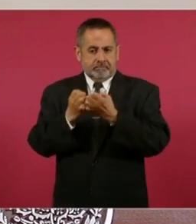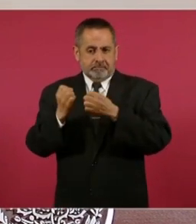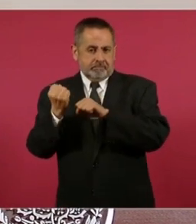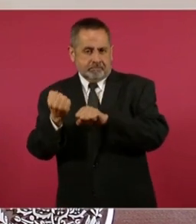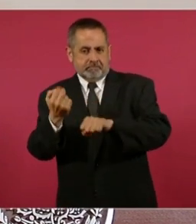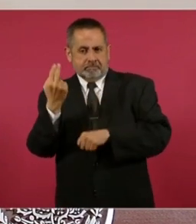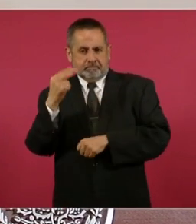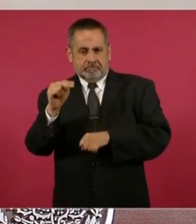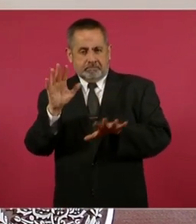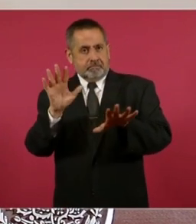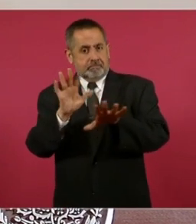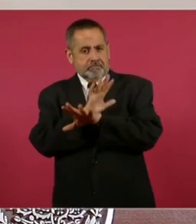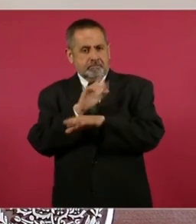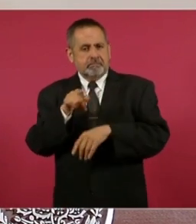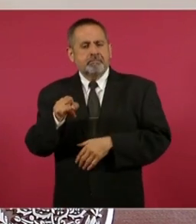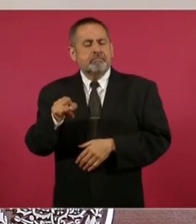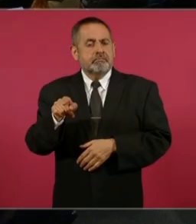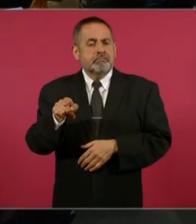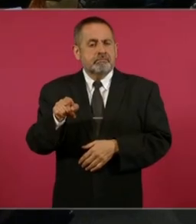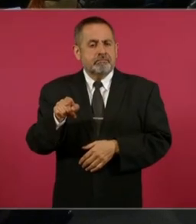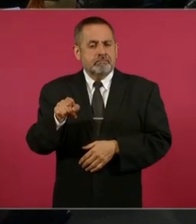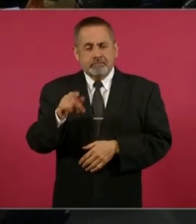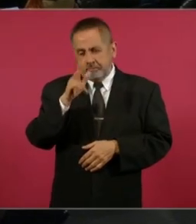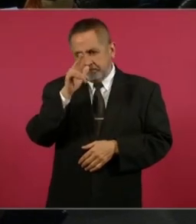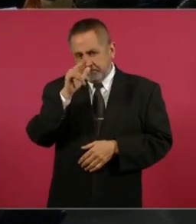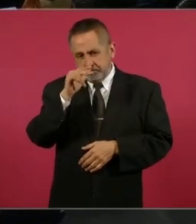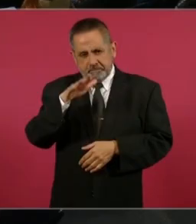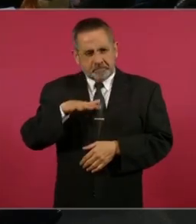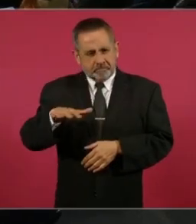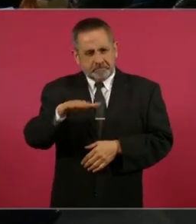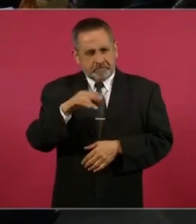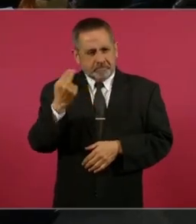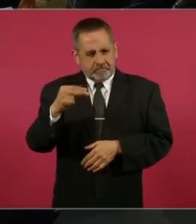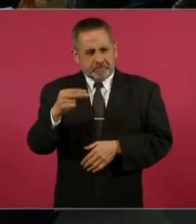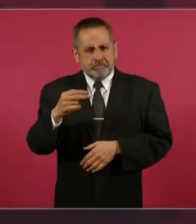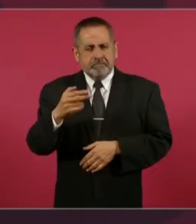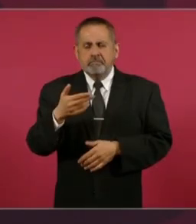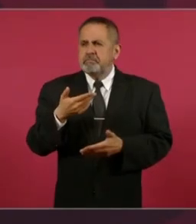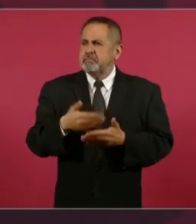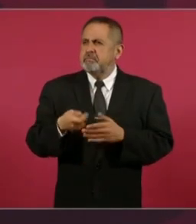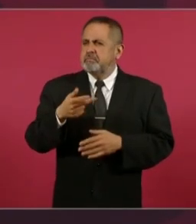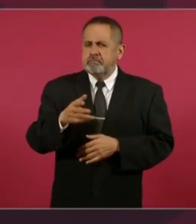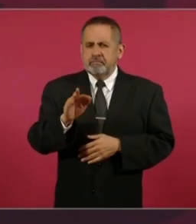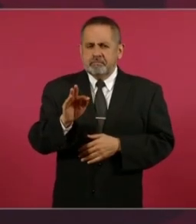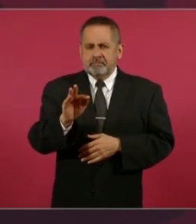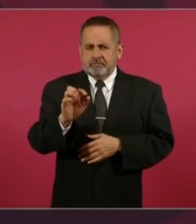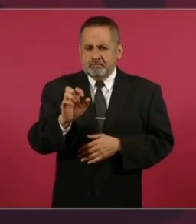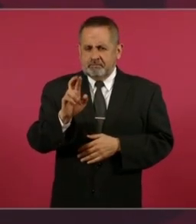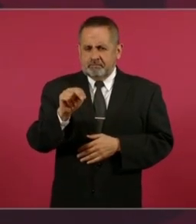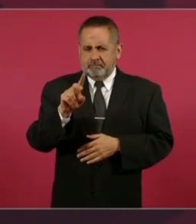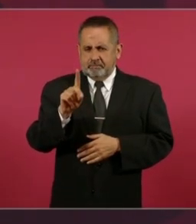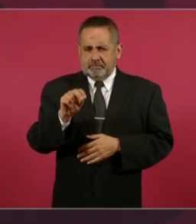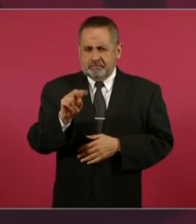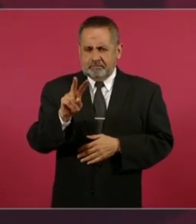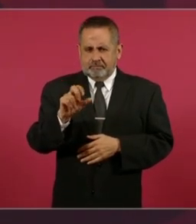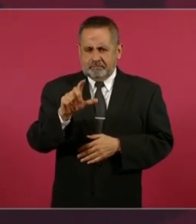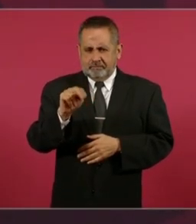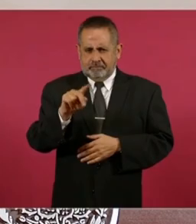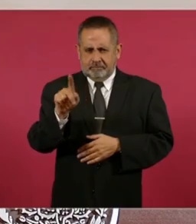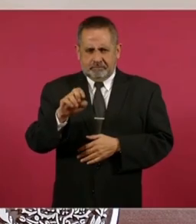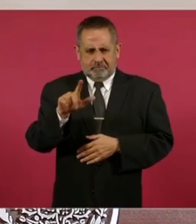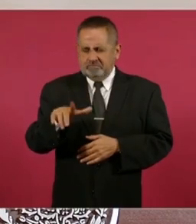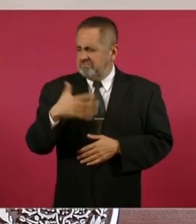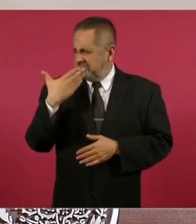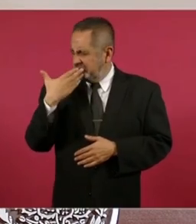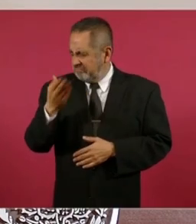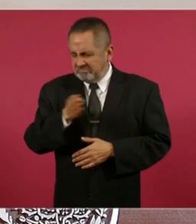estadio sí de del Hermosillo para Fernando Valenzuela ahora